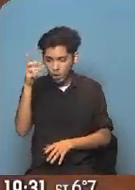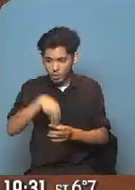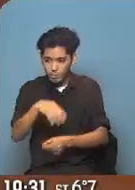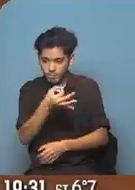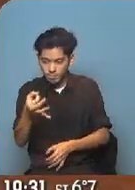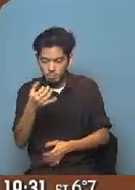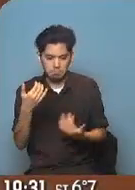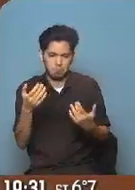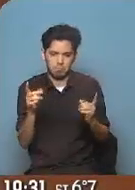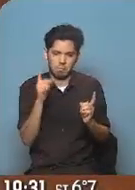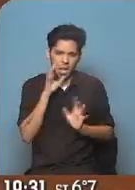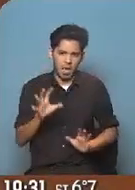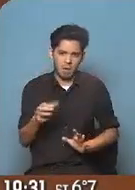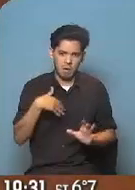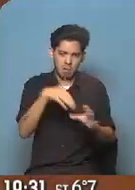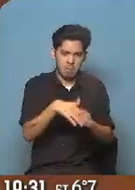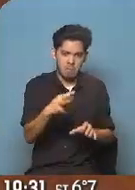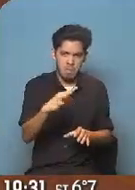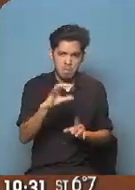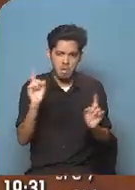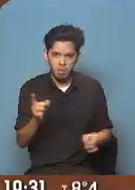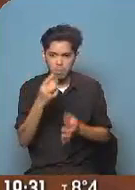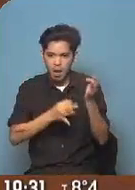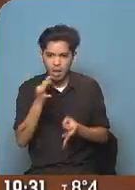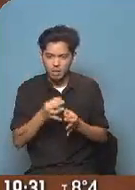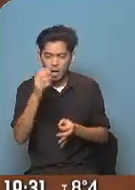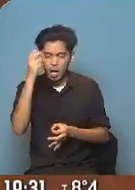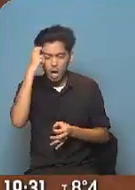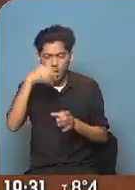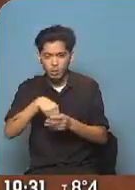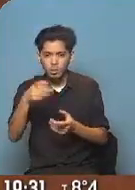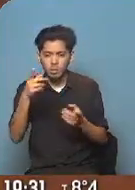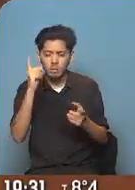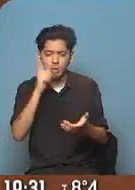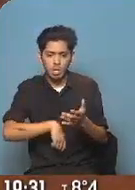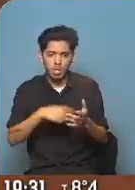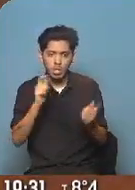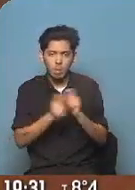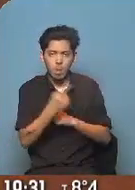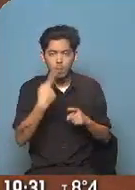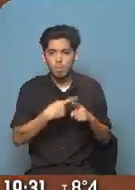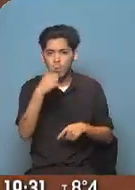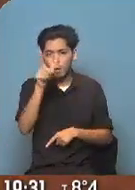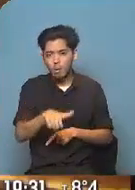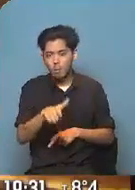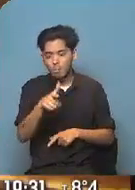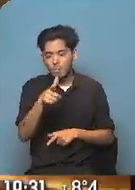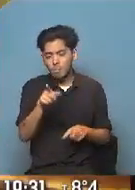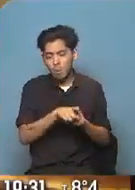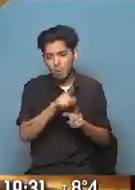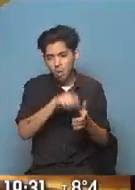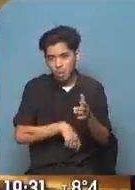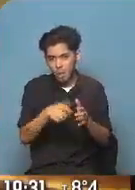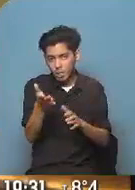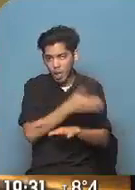corresponde tampoco fue analizado por el congreso el decreto que está modificado por éste por este decreto de amazon